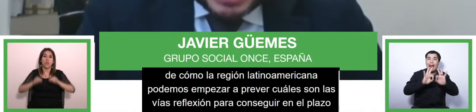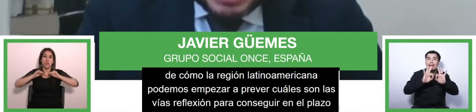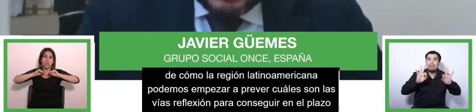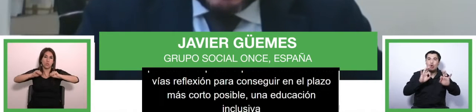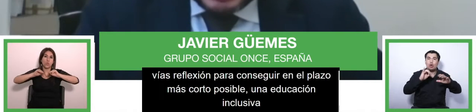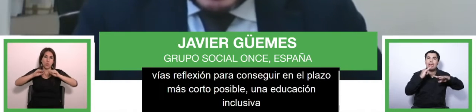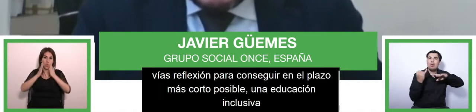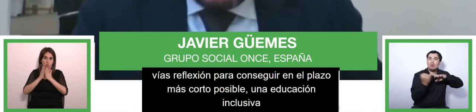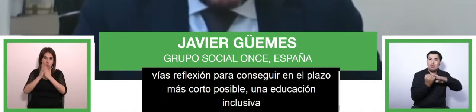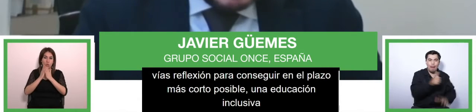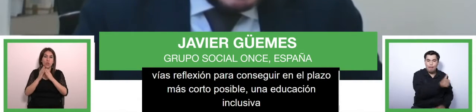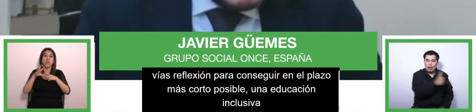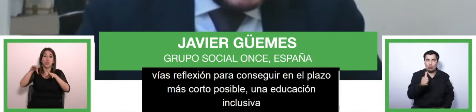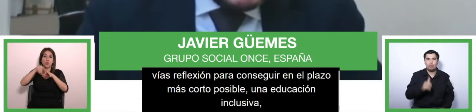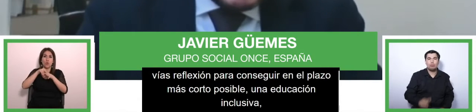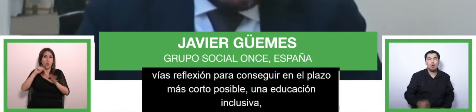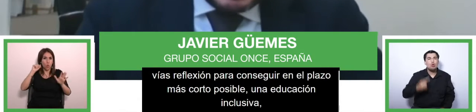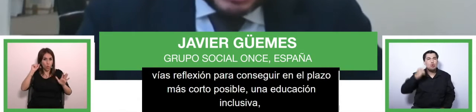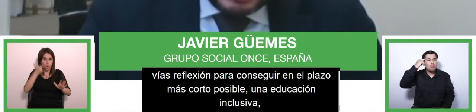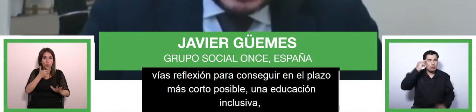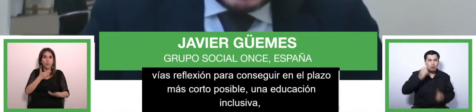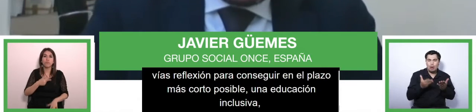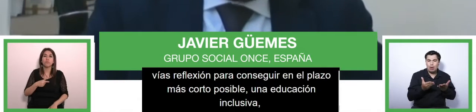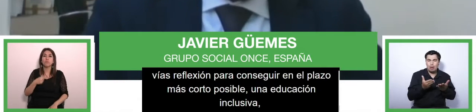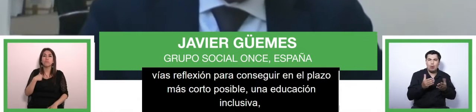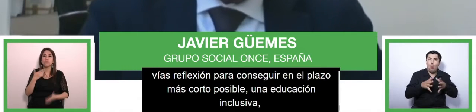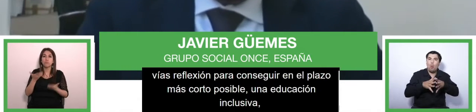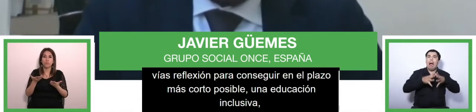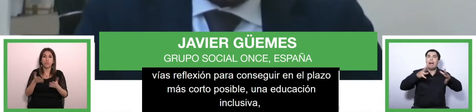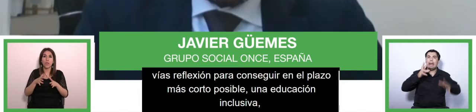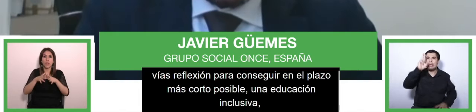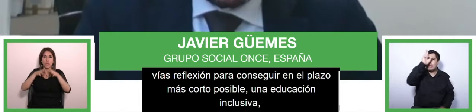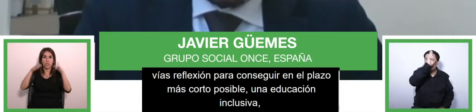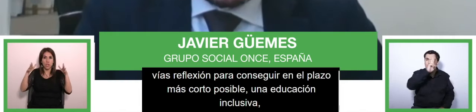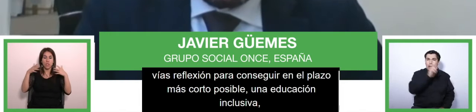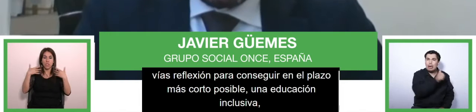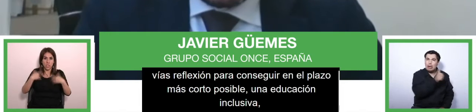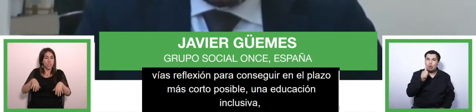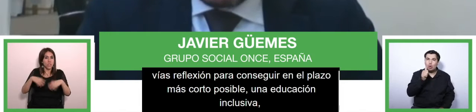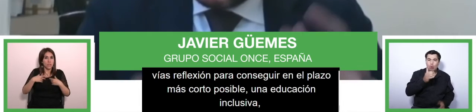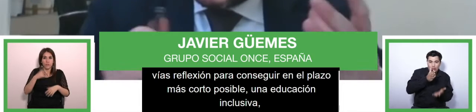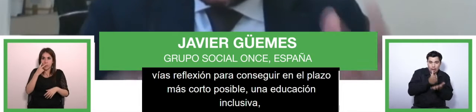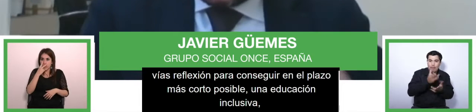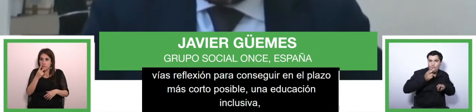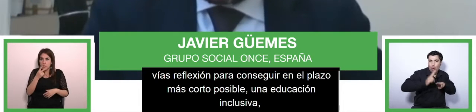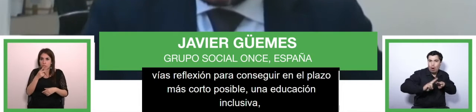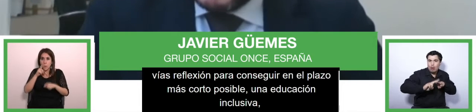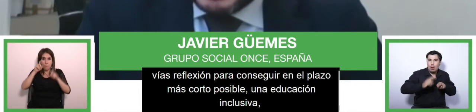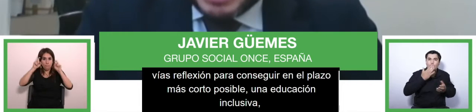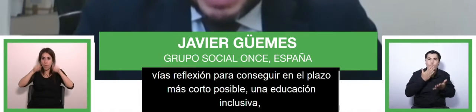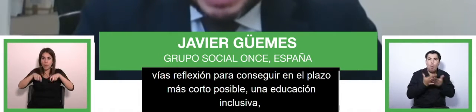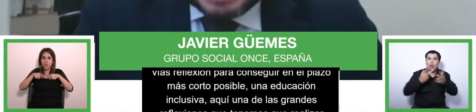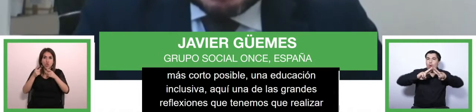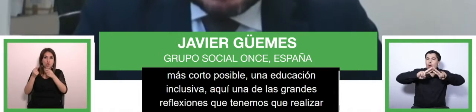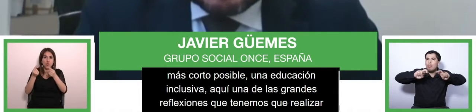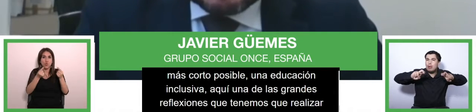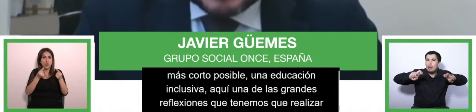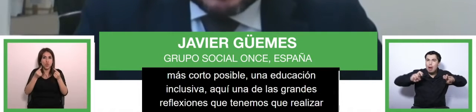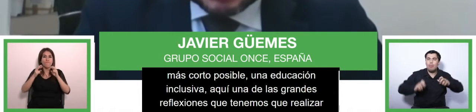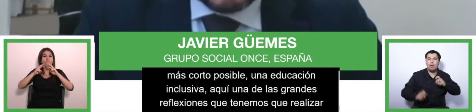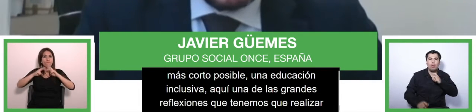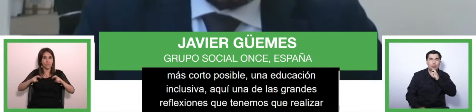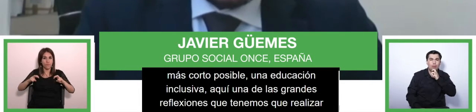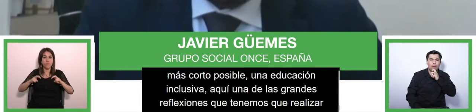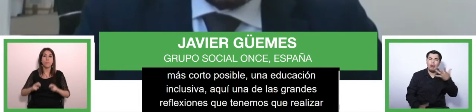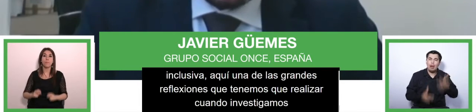que aquí una de las grandes reflexiones que tenemos que realizar cuando investigamos